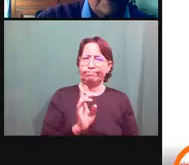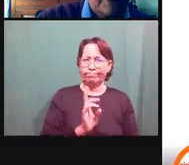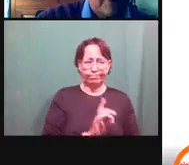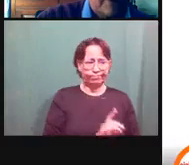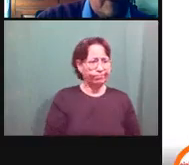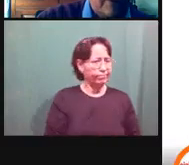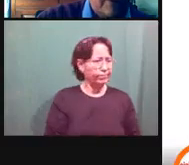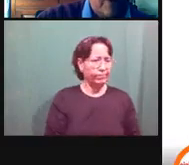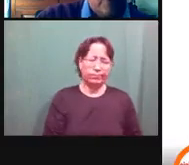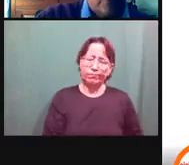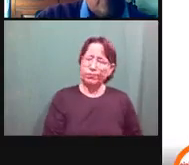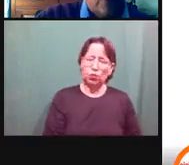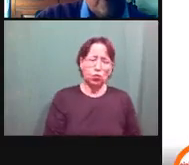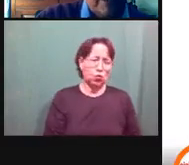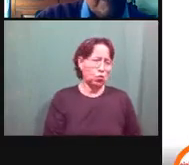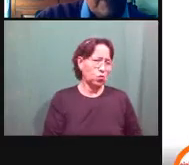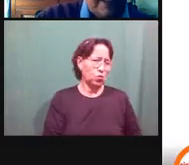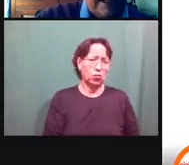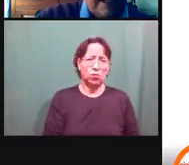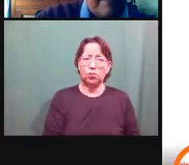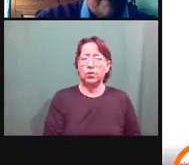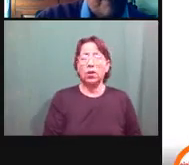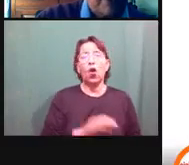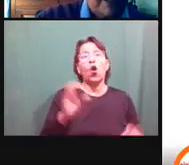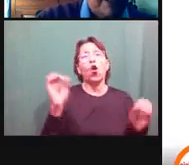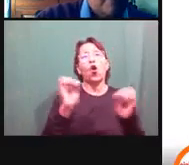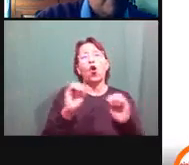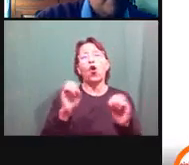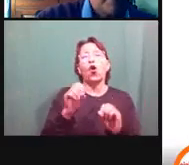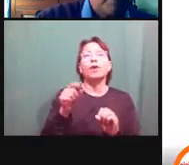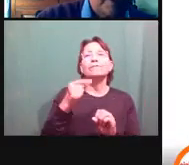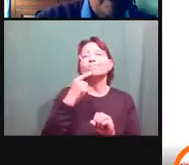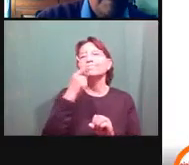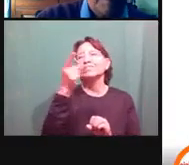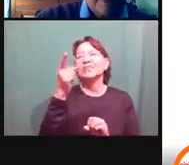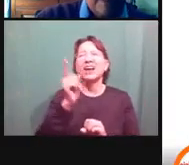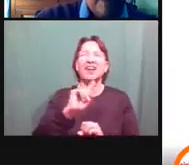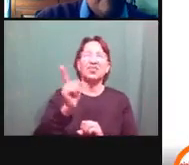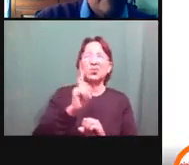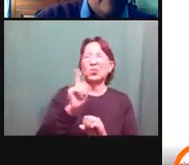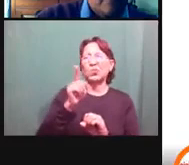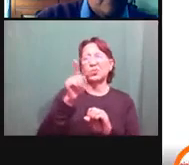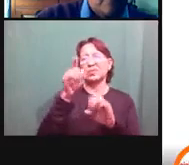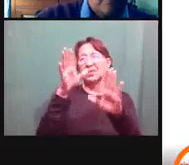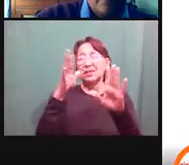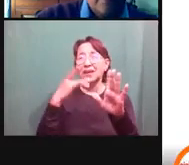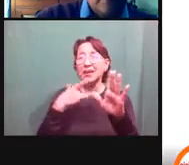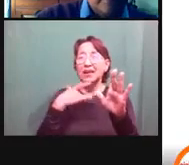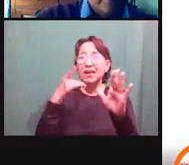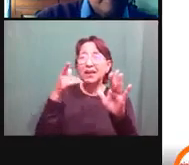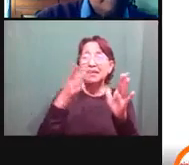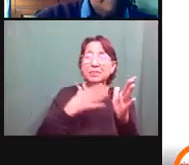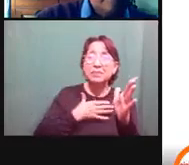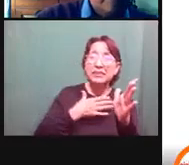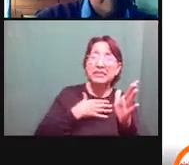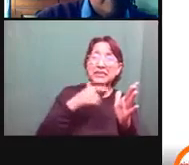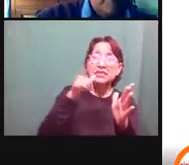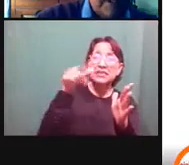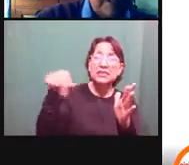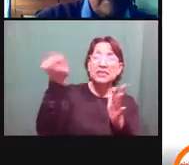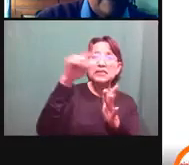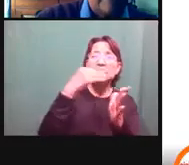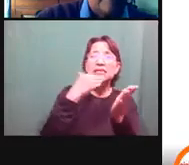otro sector no, o eliminar elementos que no corresponden a nuestro a